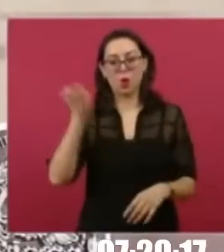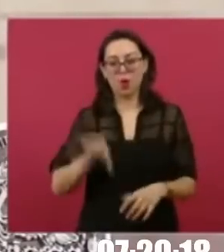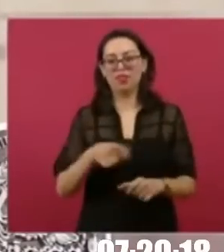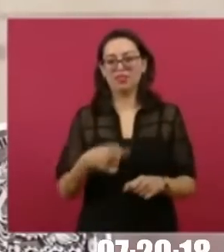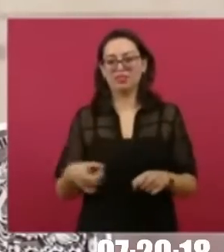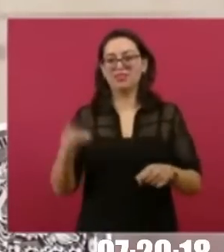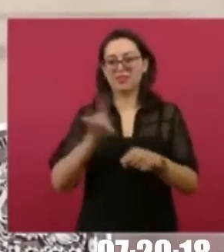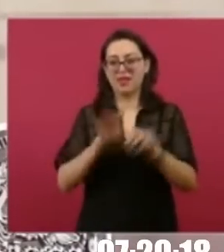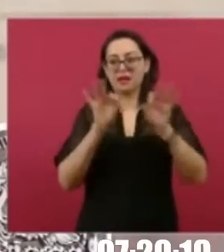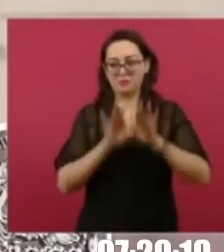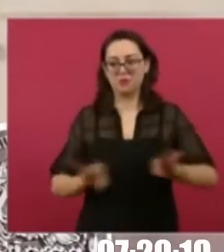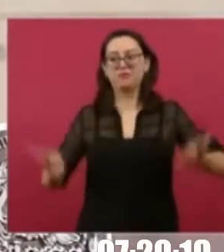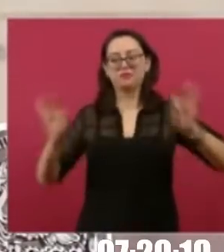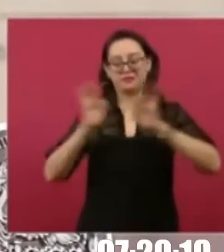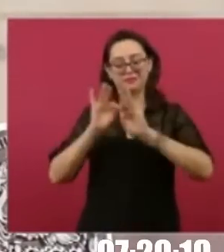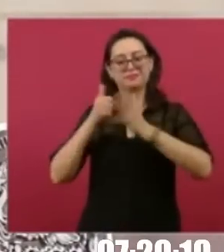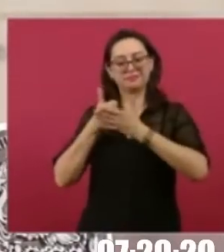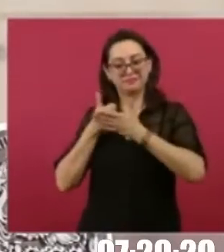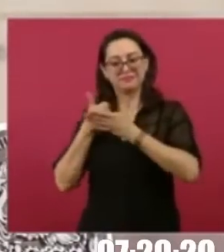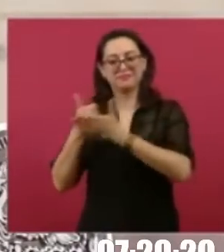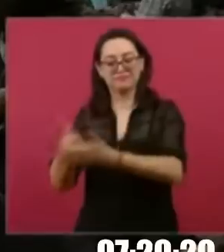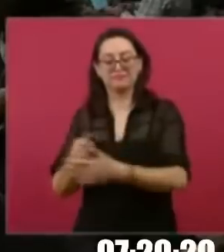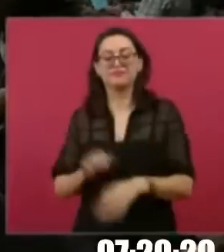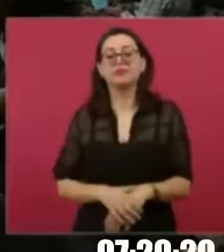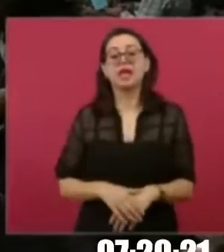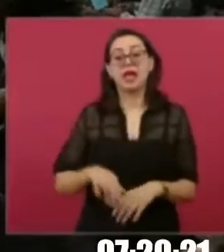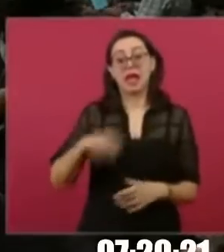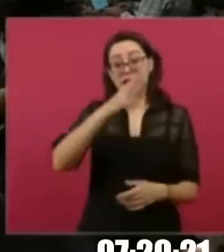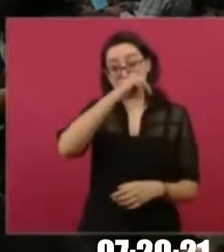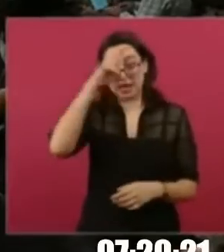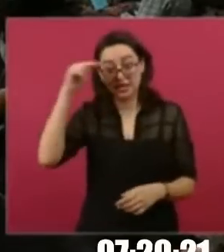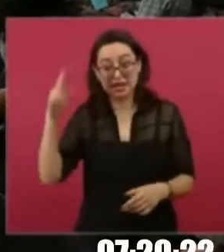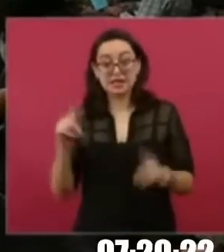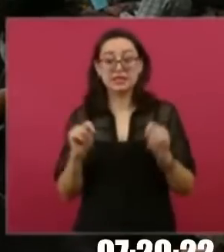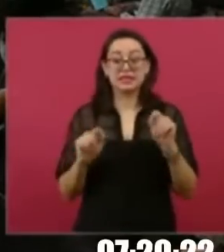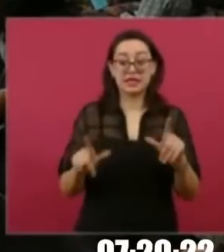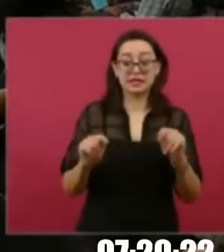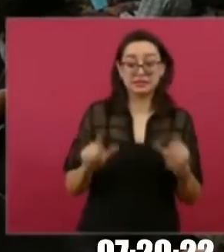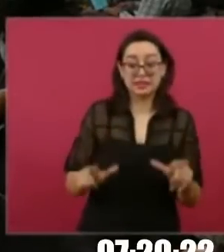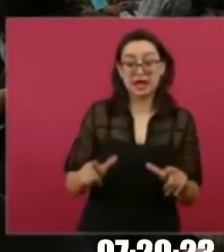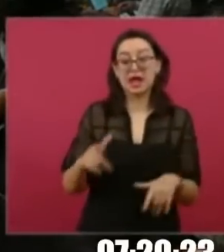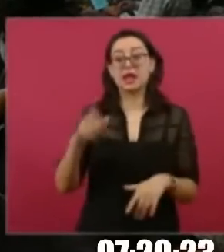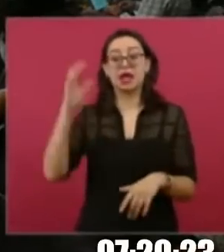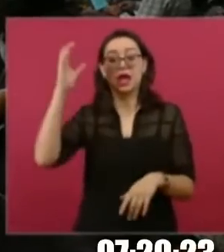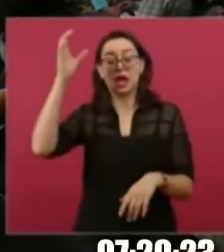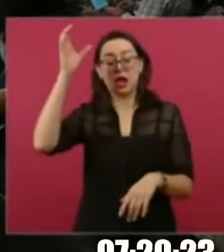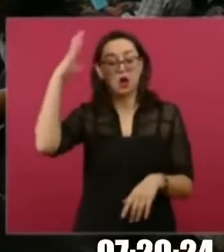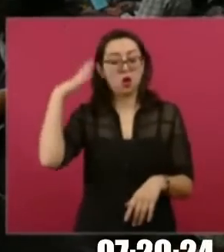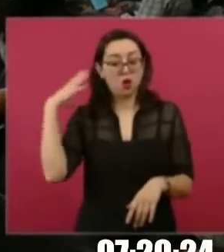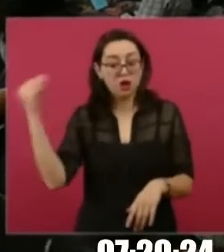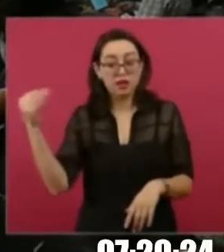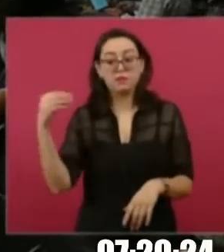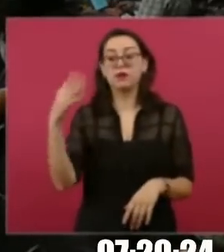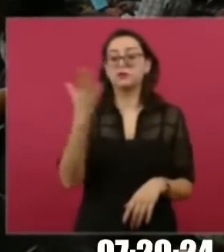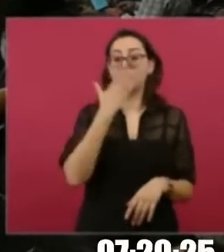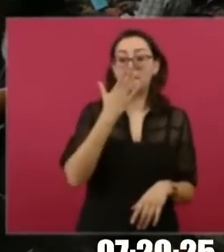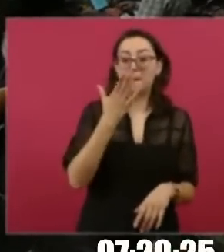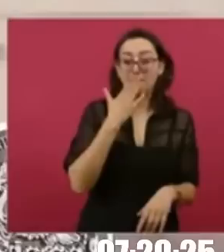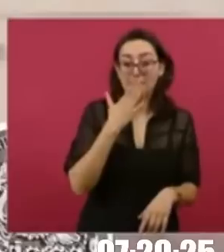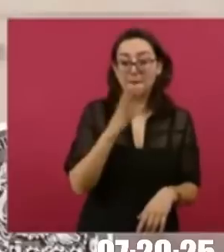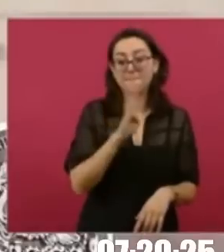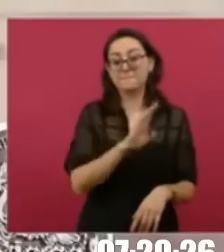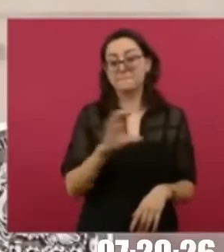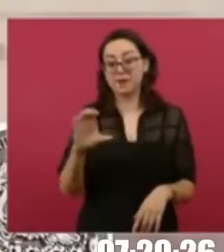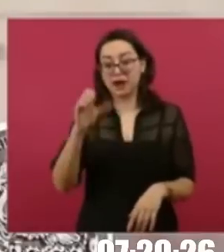los seis gobernadores de Nayarit Tlaxcala Colima Sonora Sinaloa y baja California sur